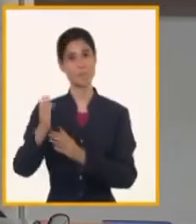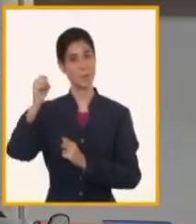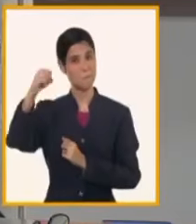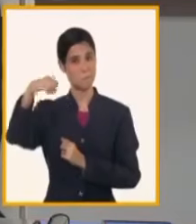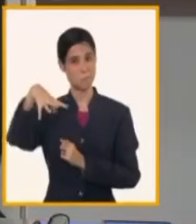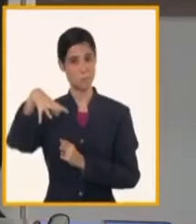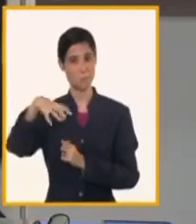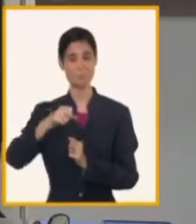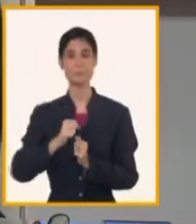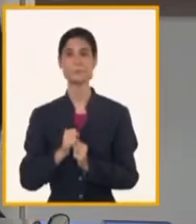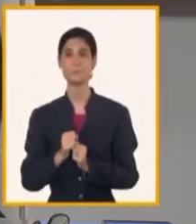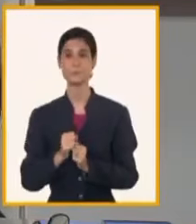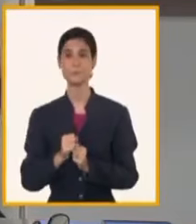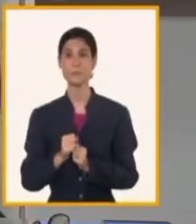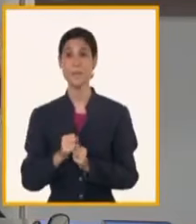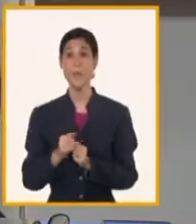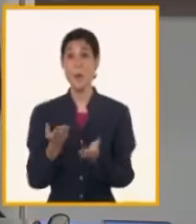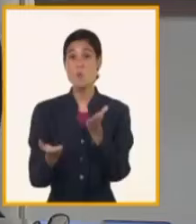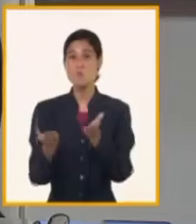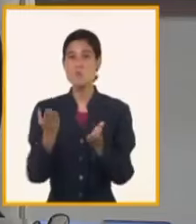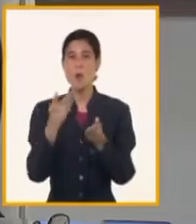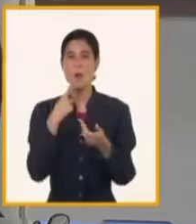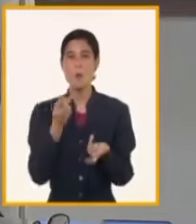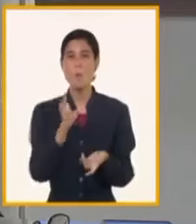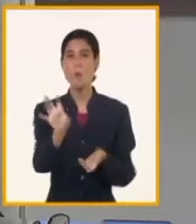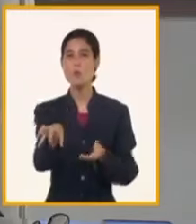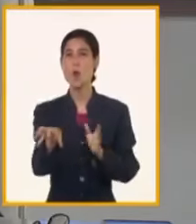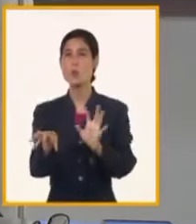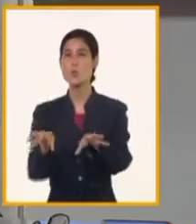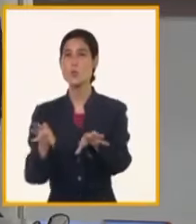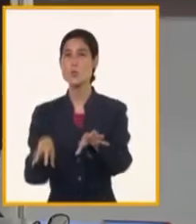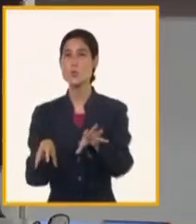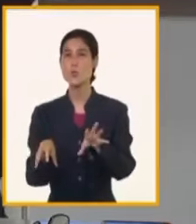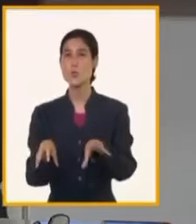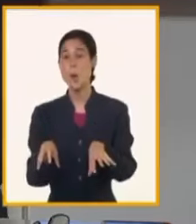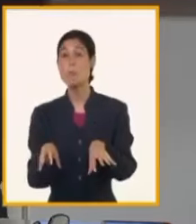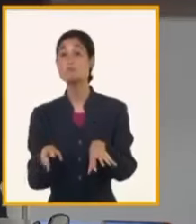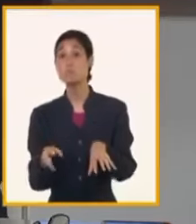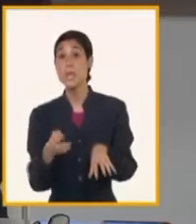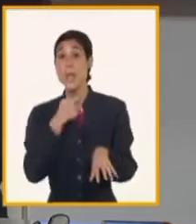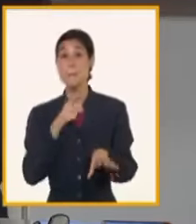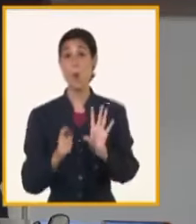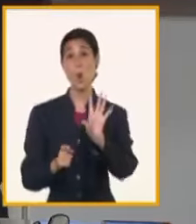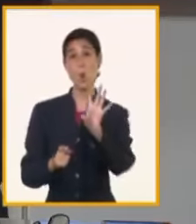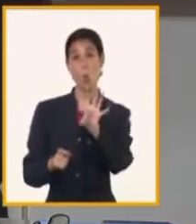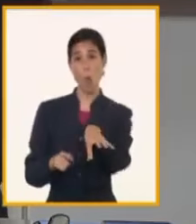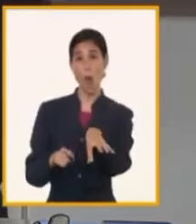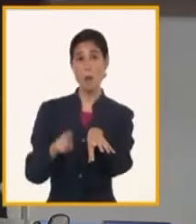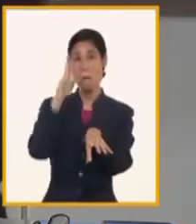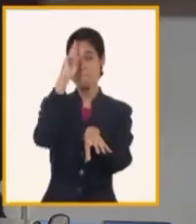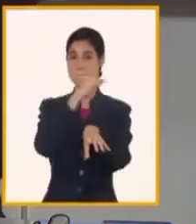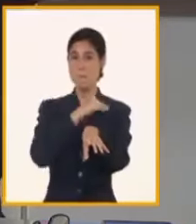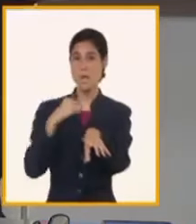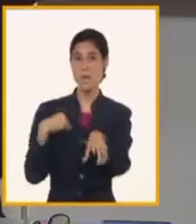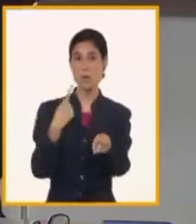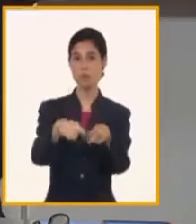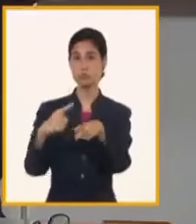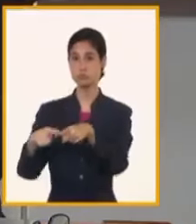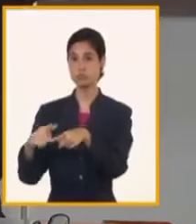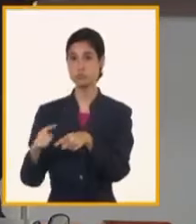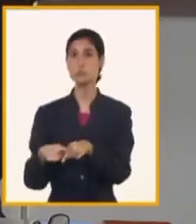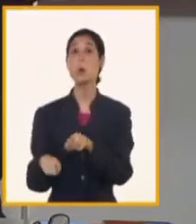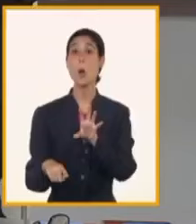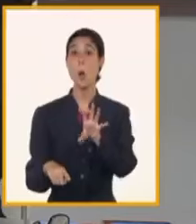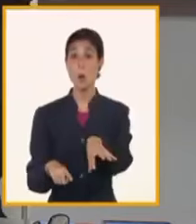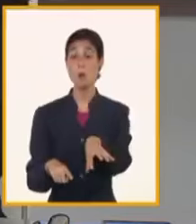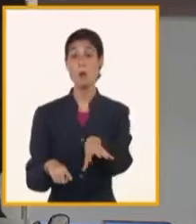4% del total de los circuitos de una provincia no son apaga y los circuitos que son apaga tienen una demanda